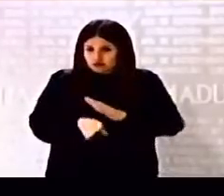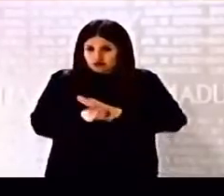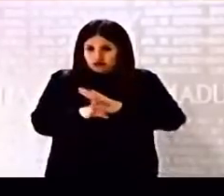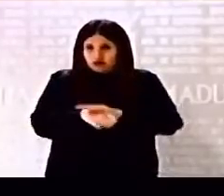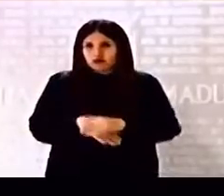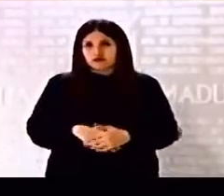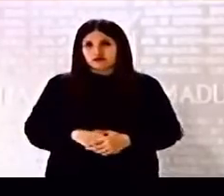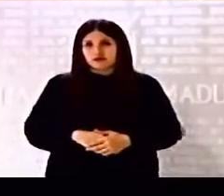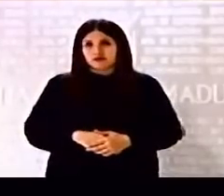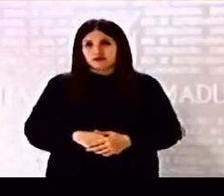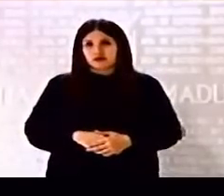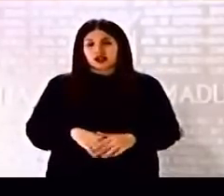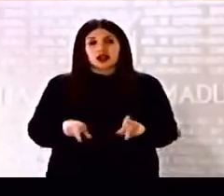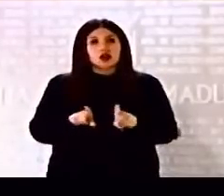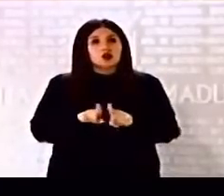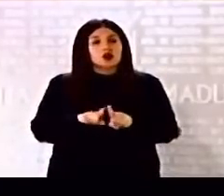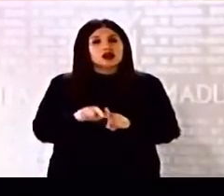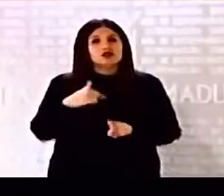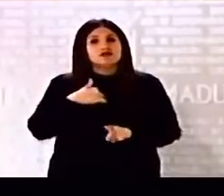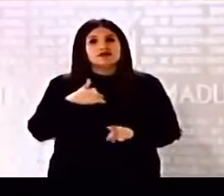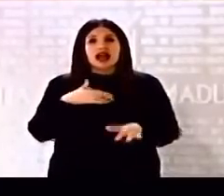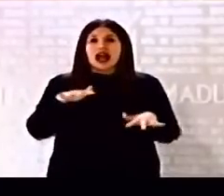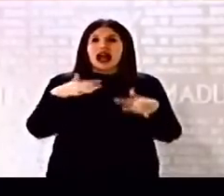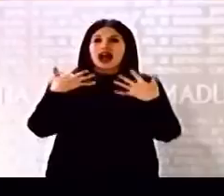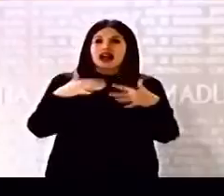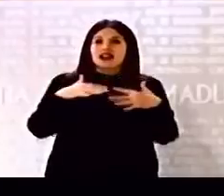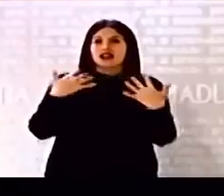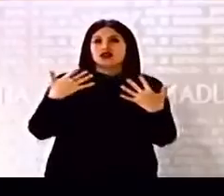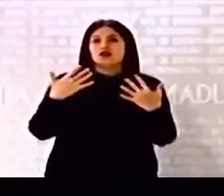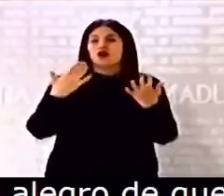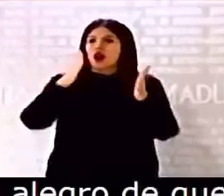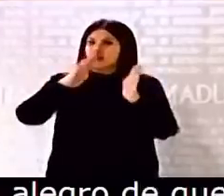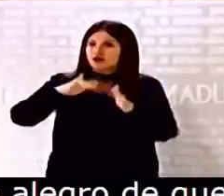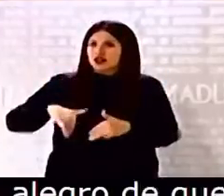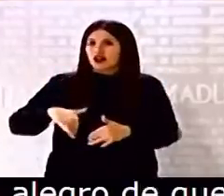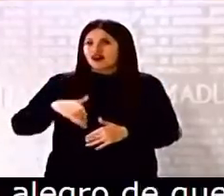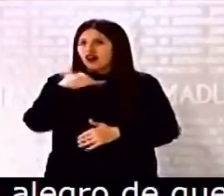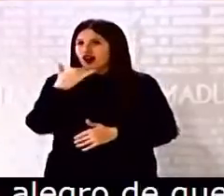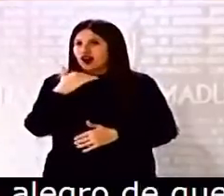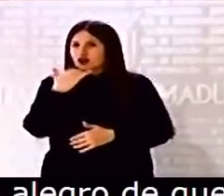Si me alegro de que hayamos llegado por consenso,